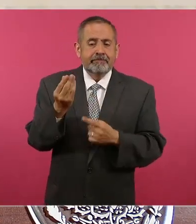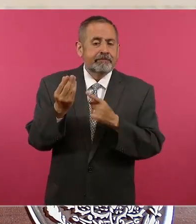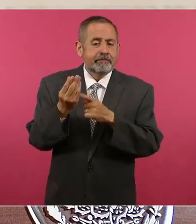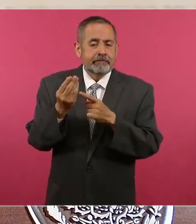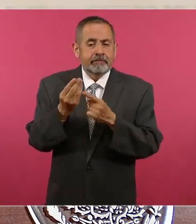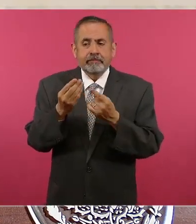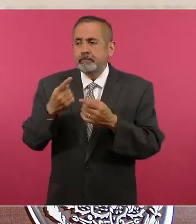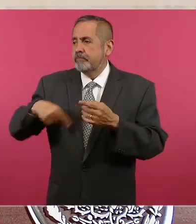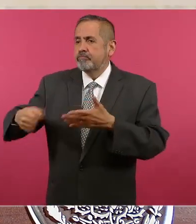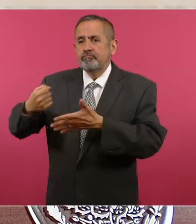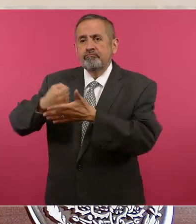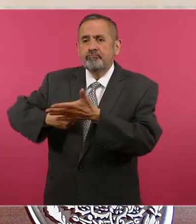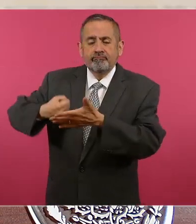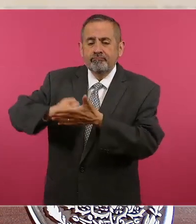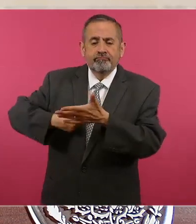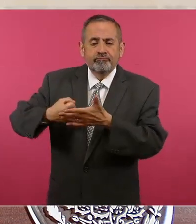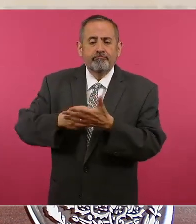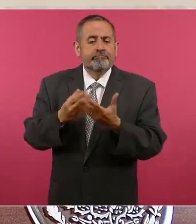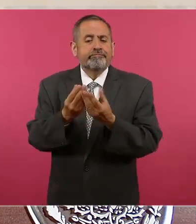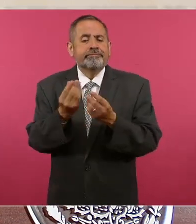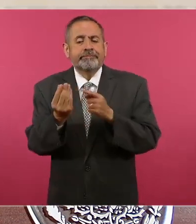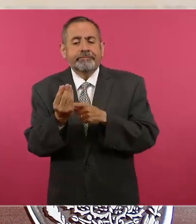de las luchas sociales